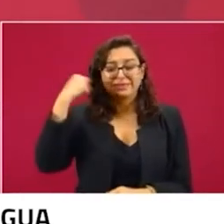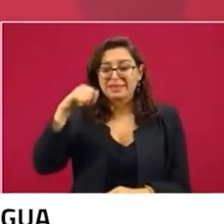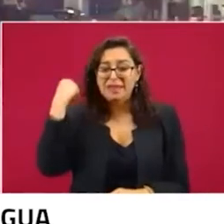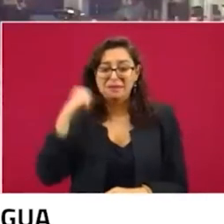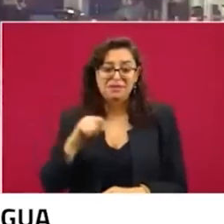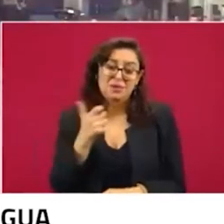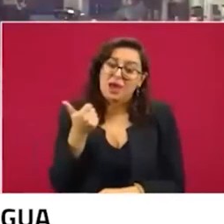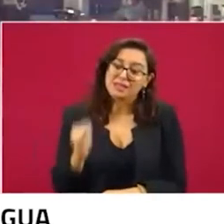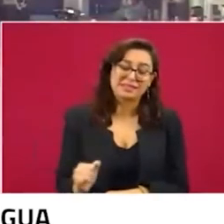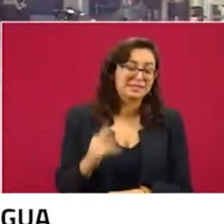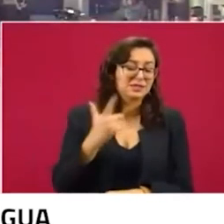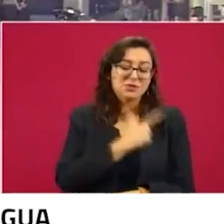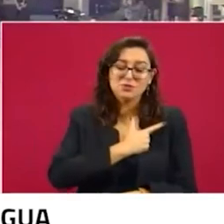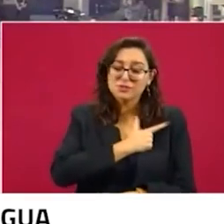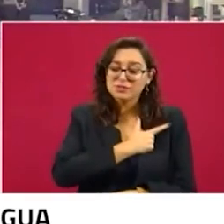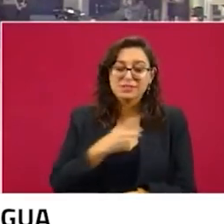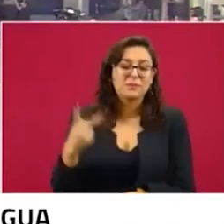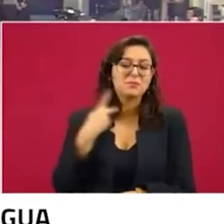razón